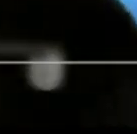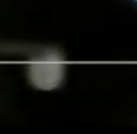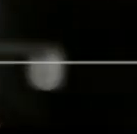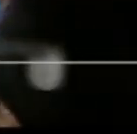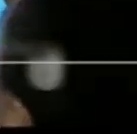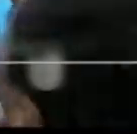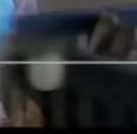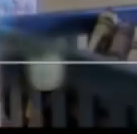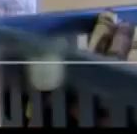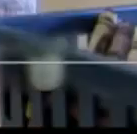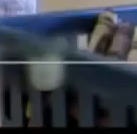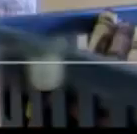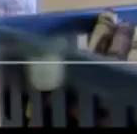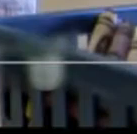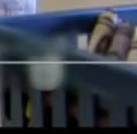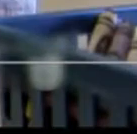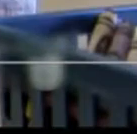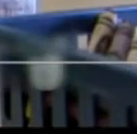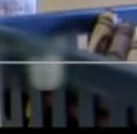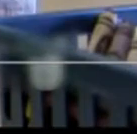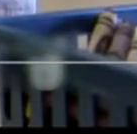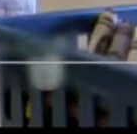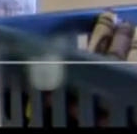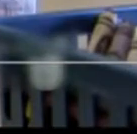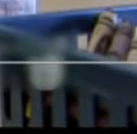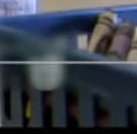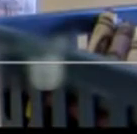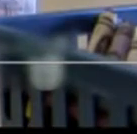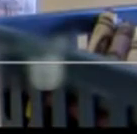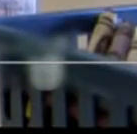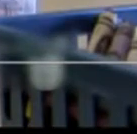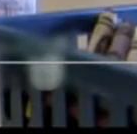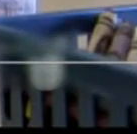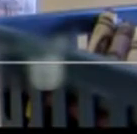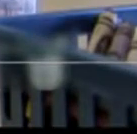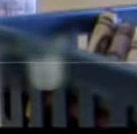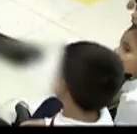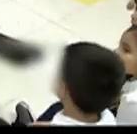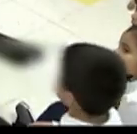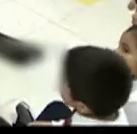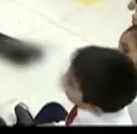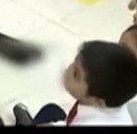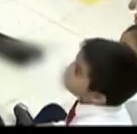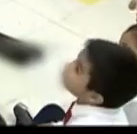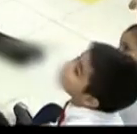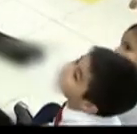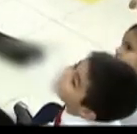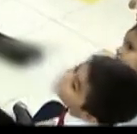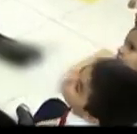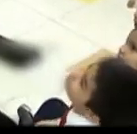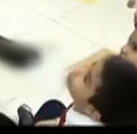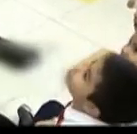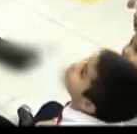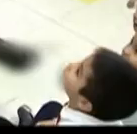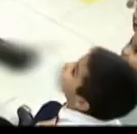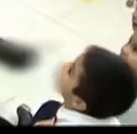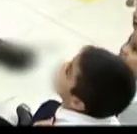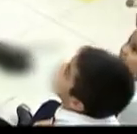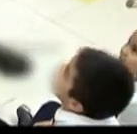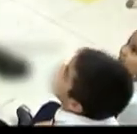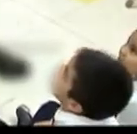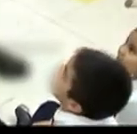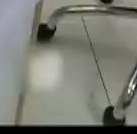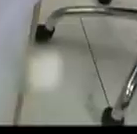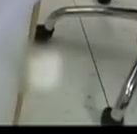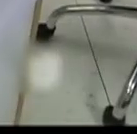uno querer hacerlo. Es uno ponerle muchas ganas. Desde la década de los 80 existe una ley